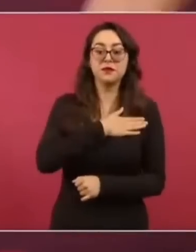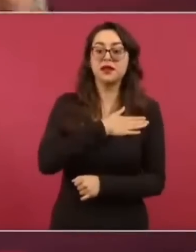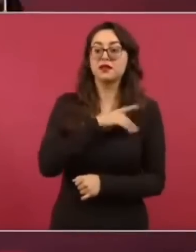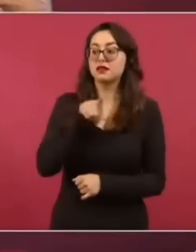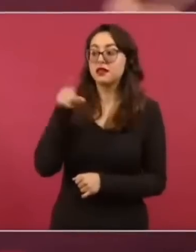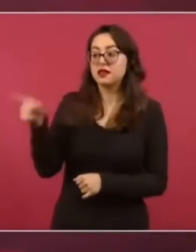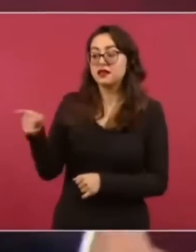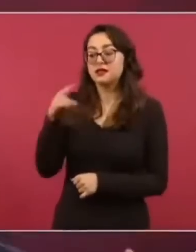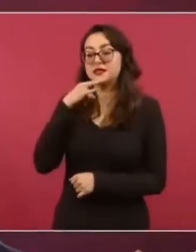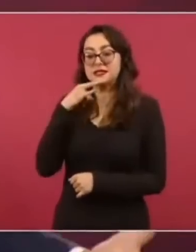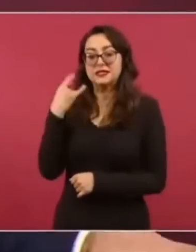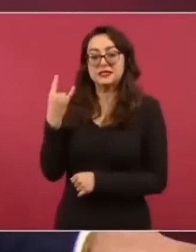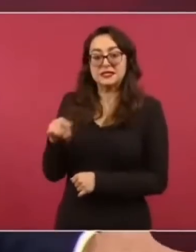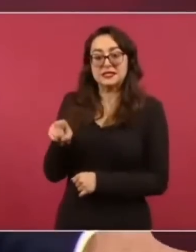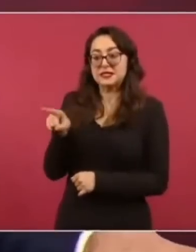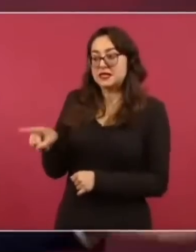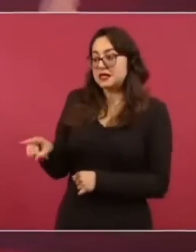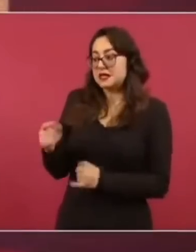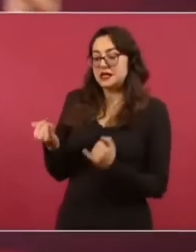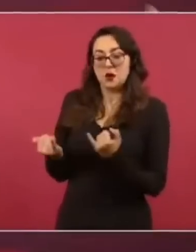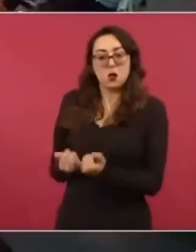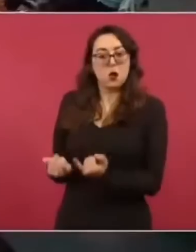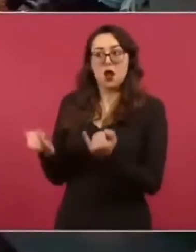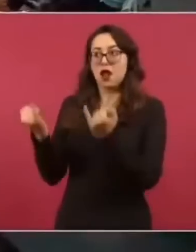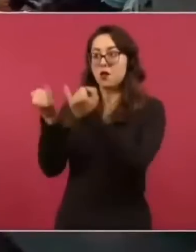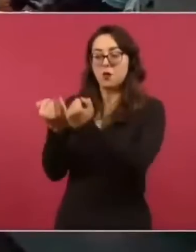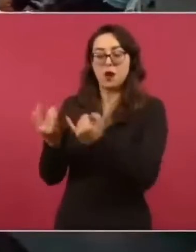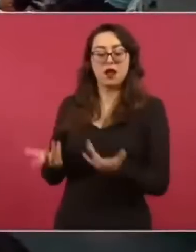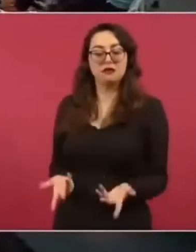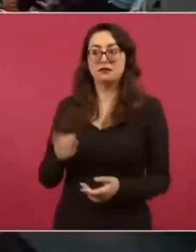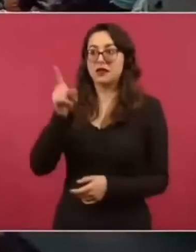España no resolvieron lo de Franco